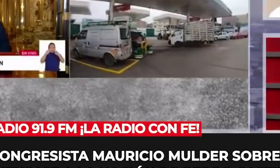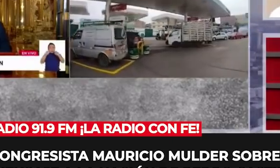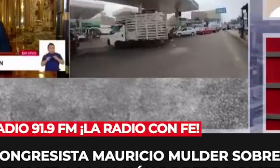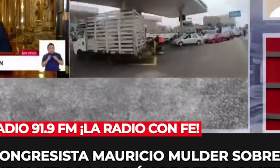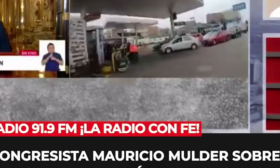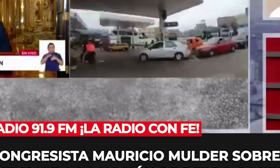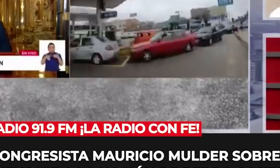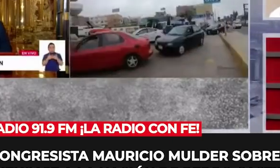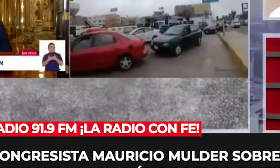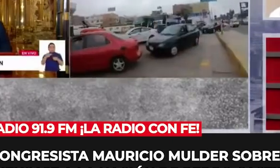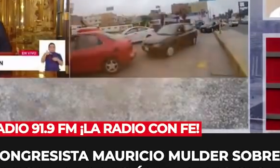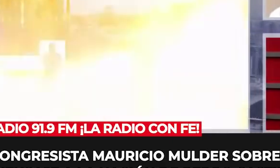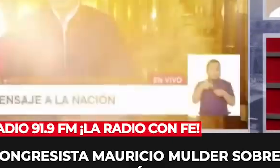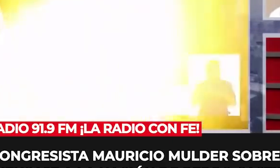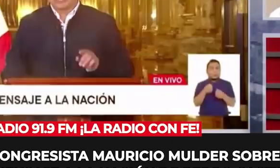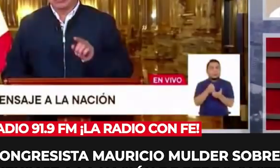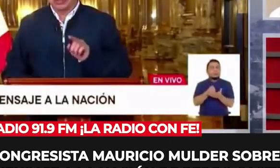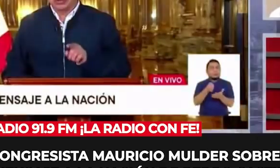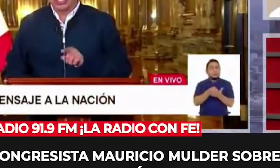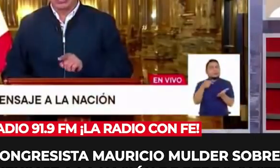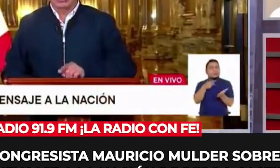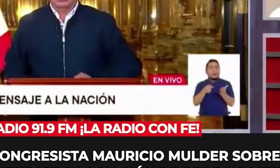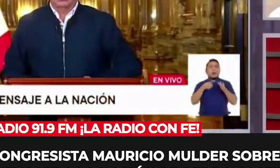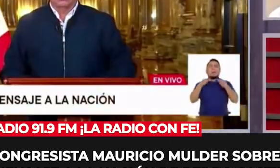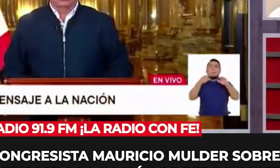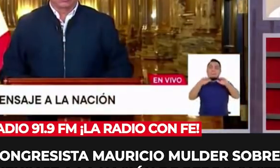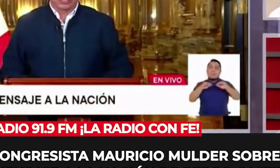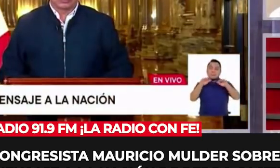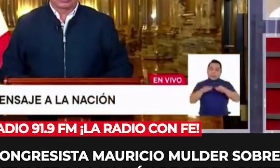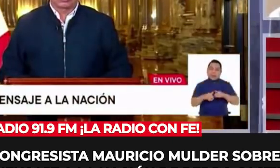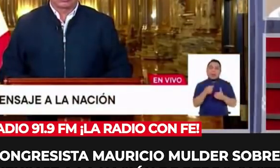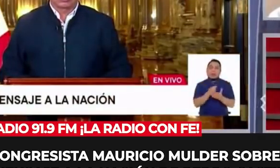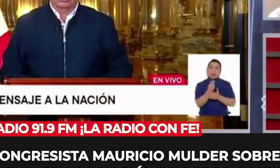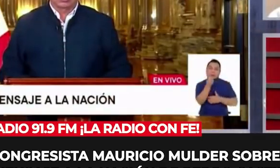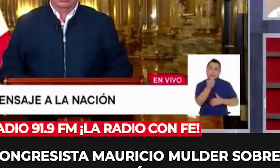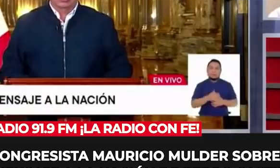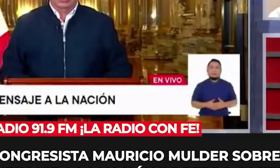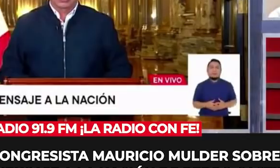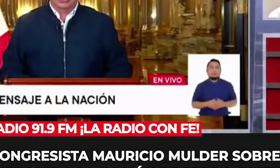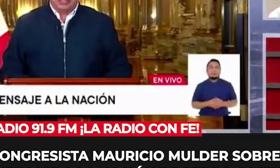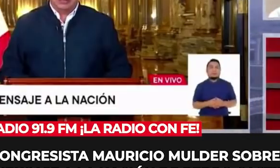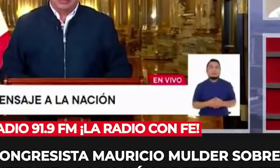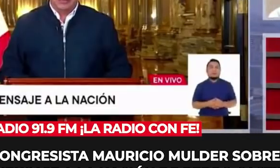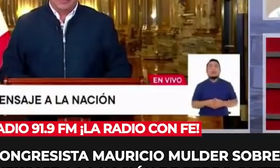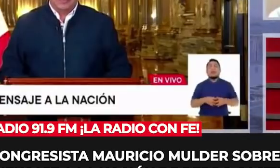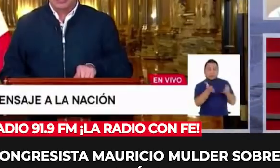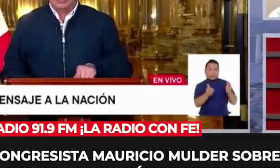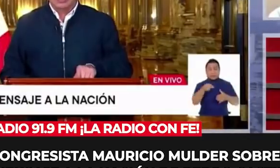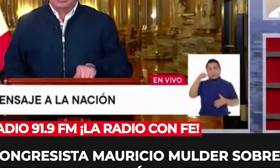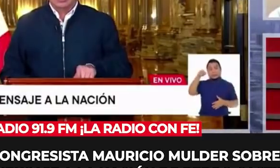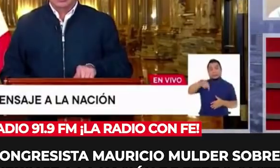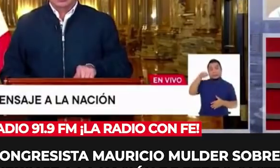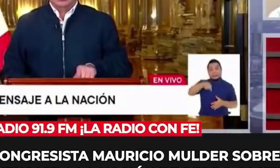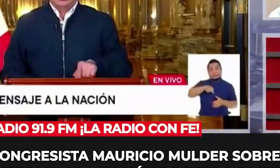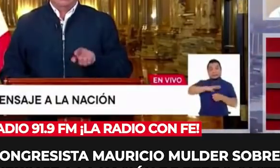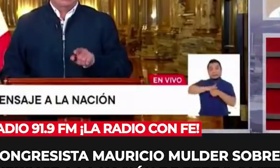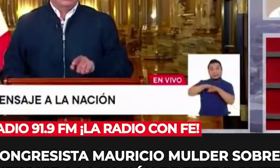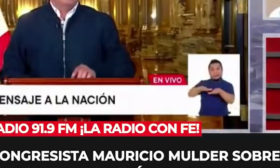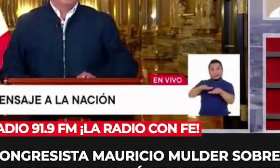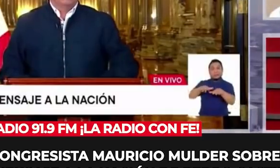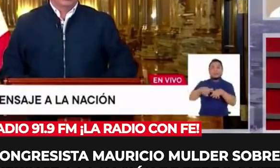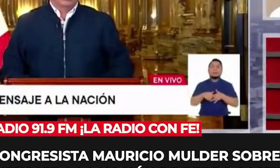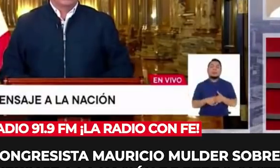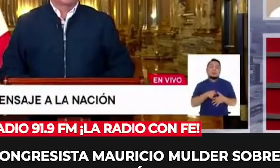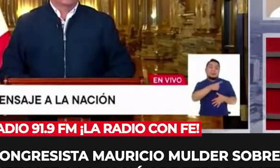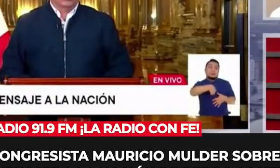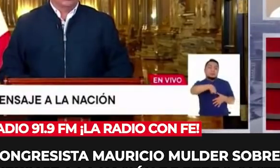no va a haber nada. Y entonces, claro, las mismas personas que estaban trabajando, moviendo una piedra de un lado a otro, van a empezar a tener hambre.